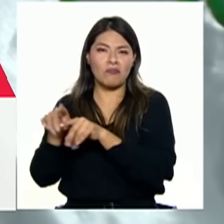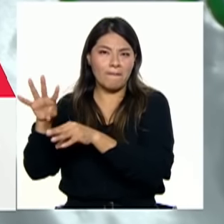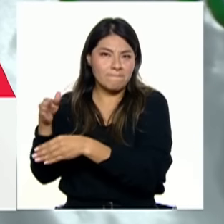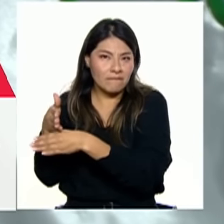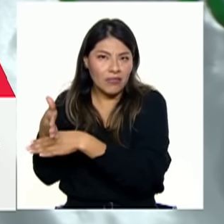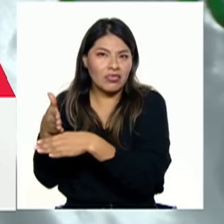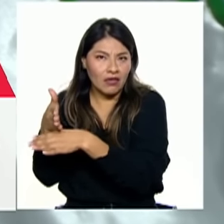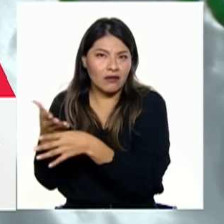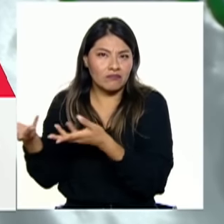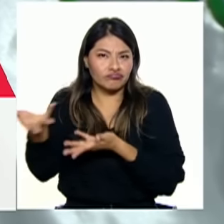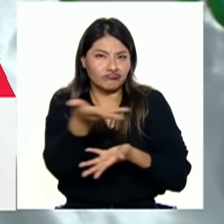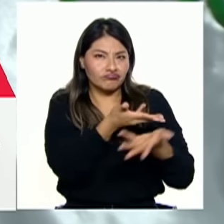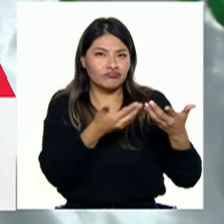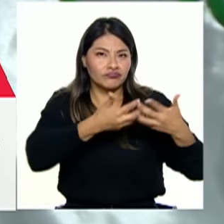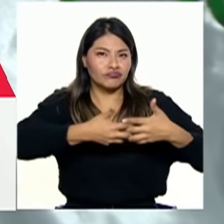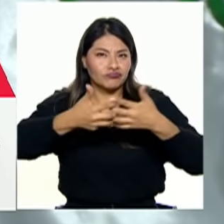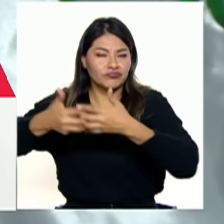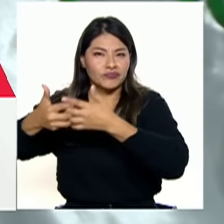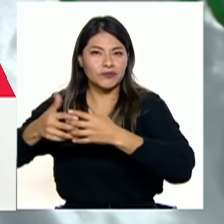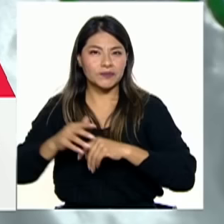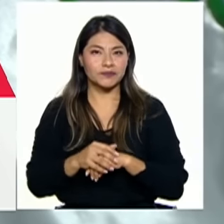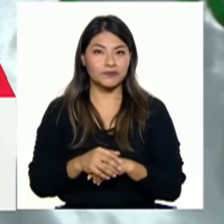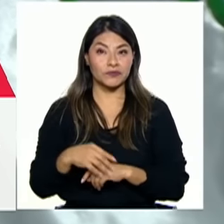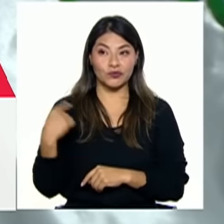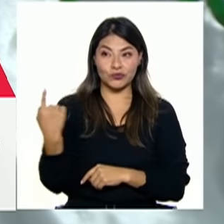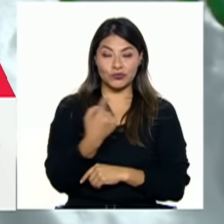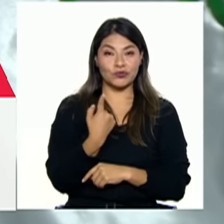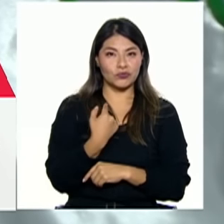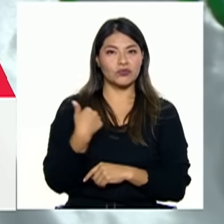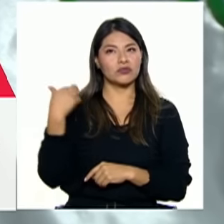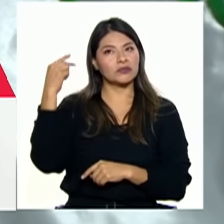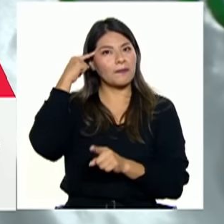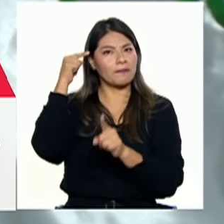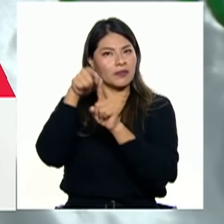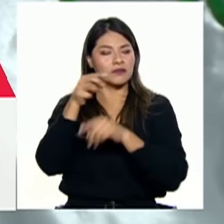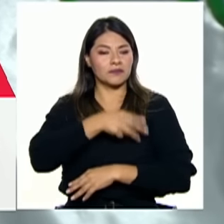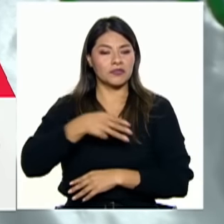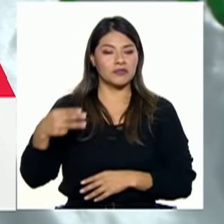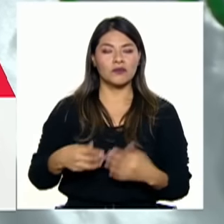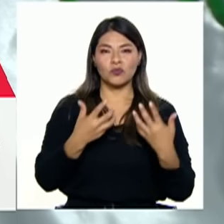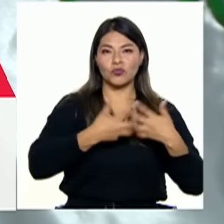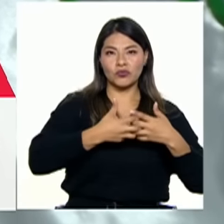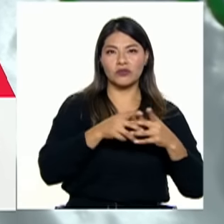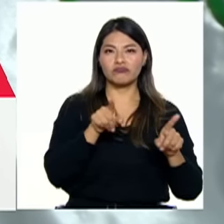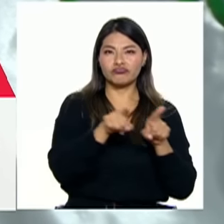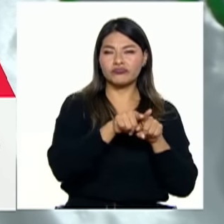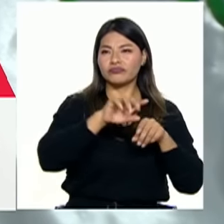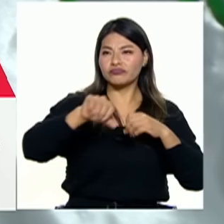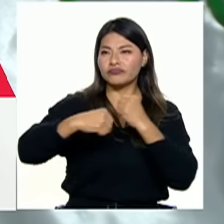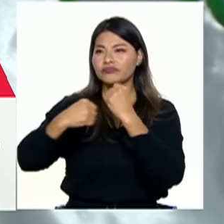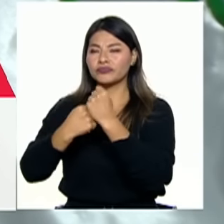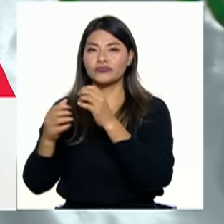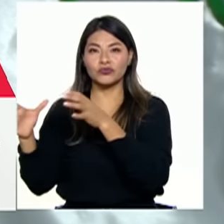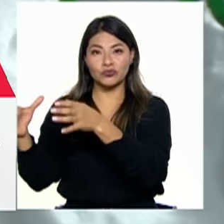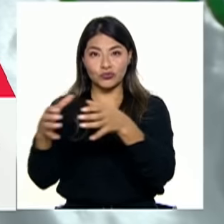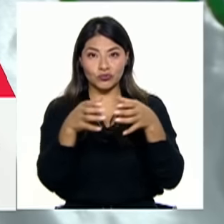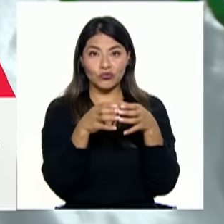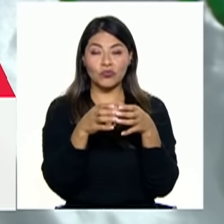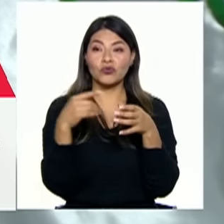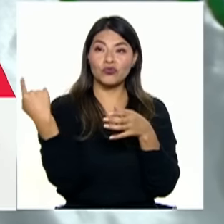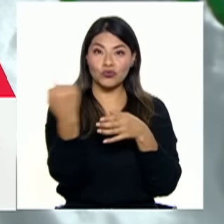En el Ministerio de la Producción estamos convencidos que la colaboración entre el Estado y